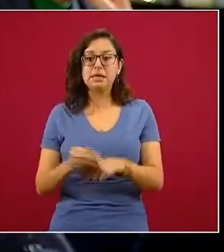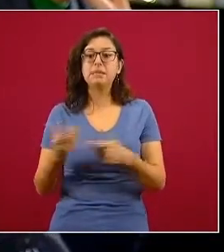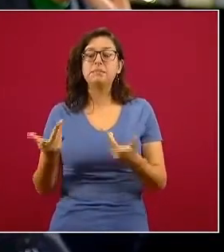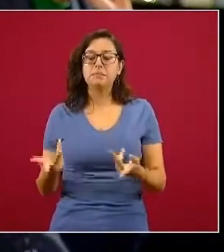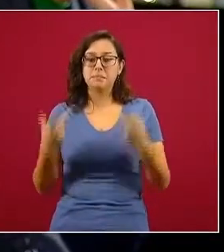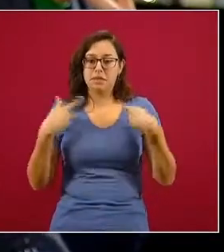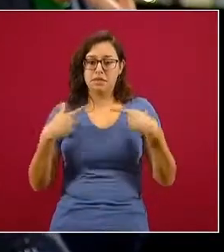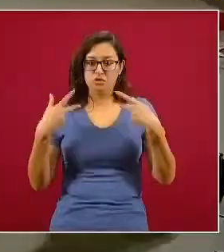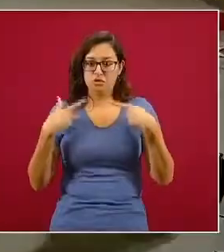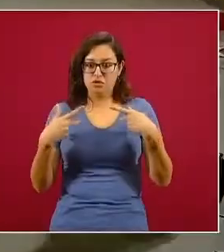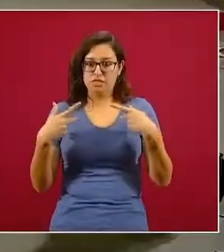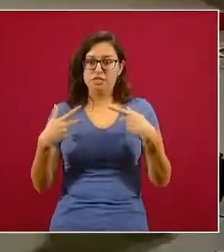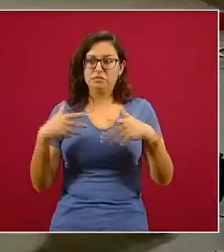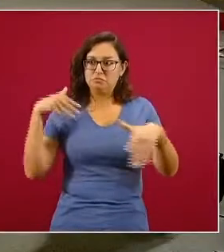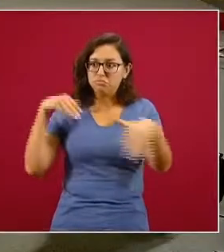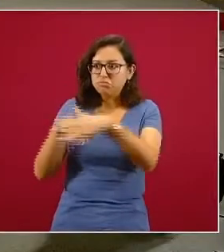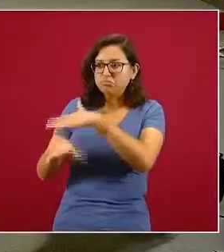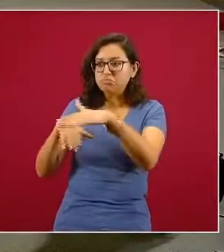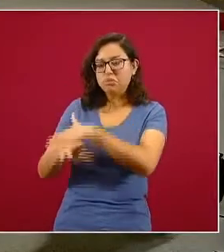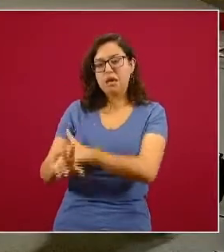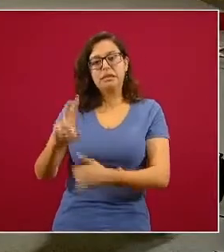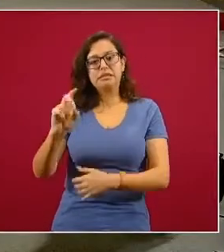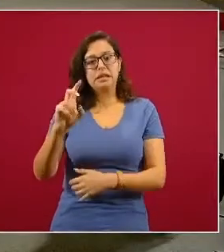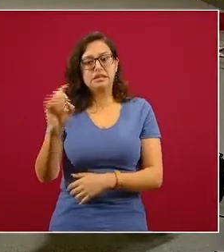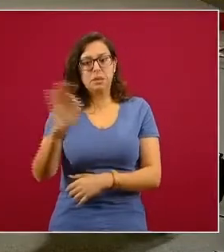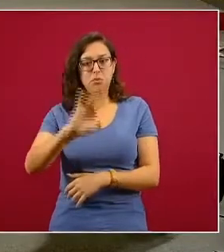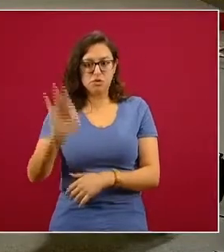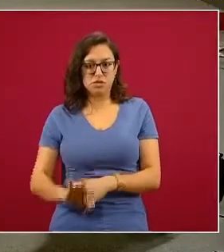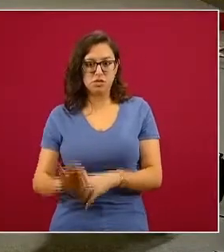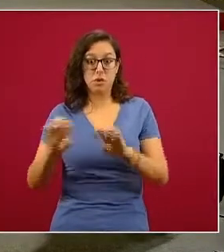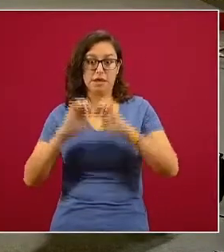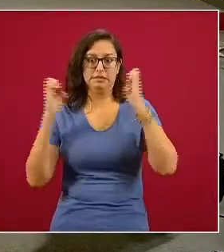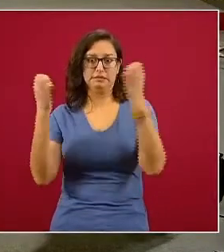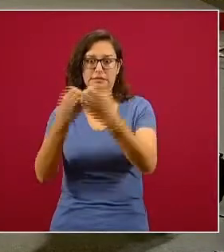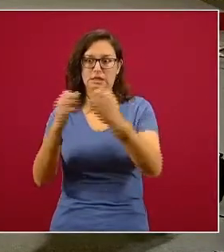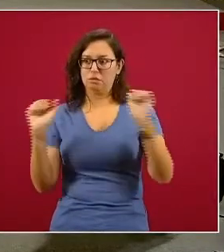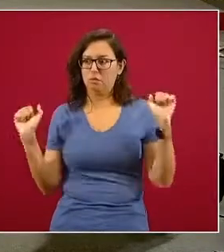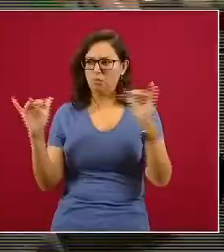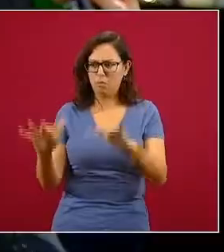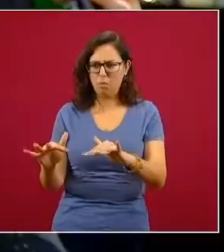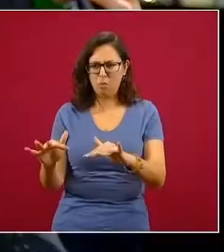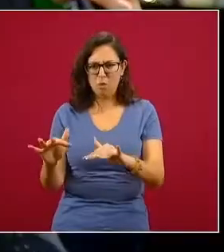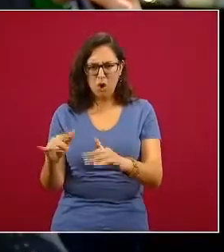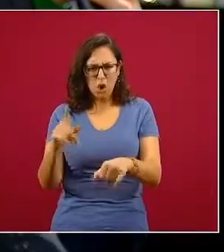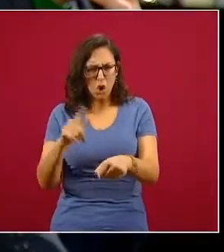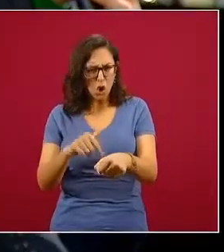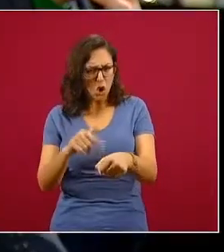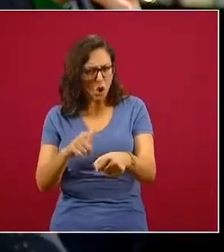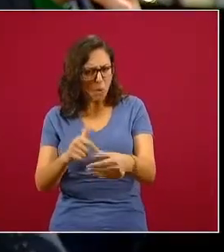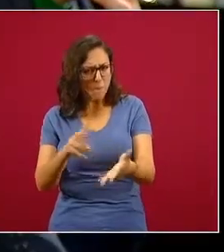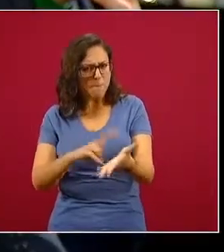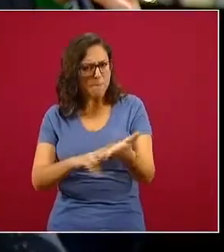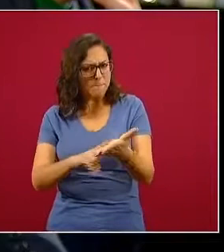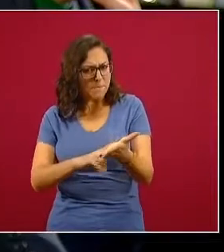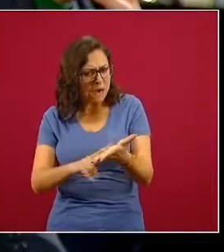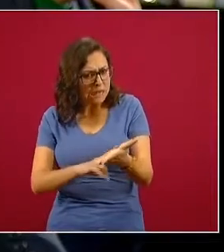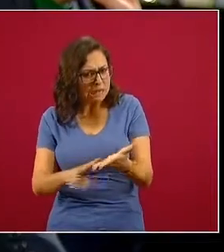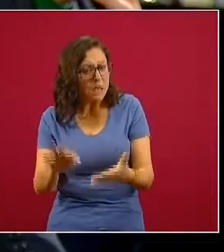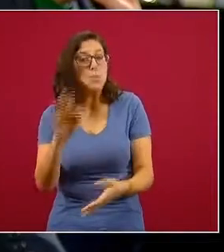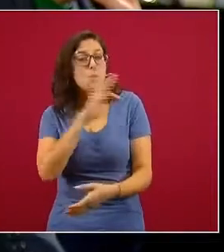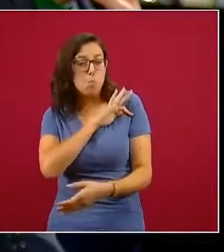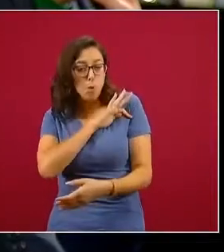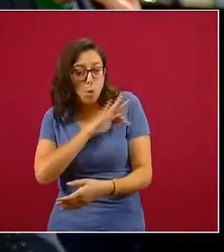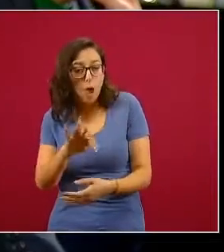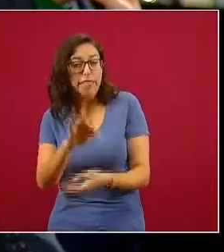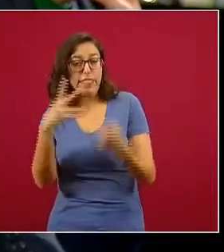de capacidad en los estadios, pues con aficionados. ¿Esto sí sería factible en verde? O sea, ¿ve usted que en color verde sí